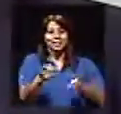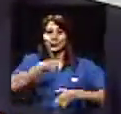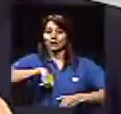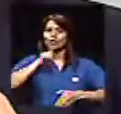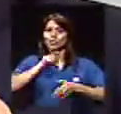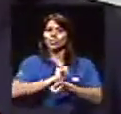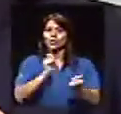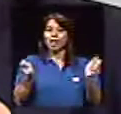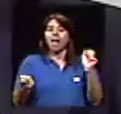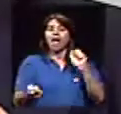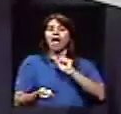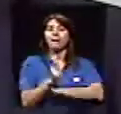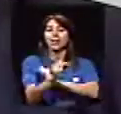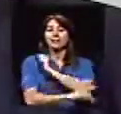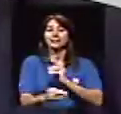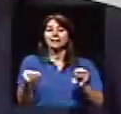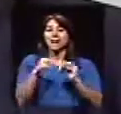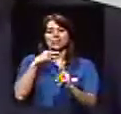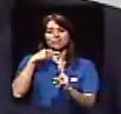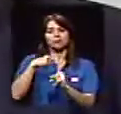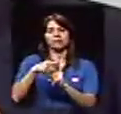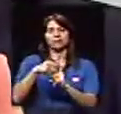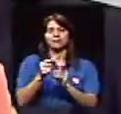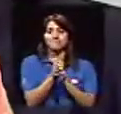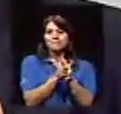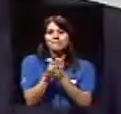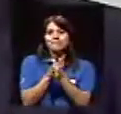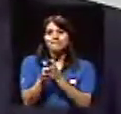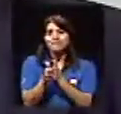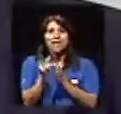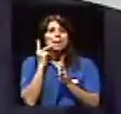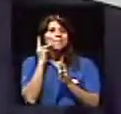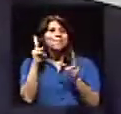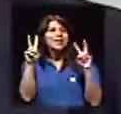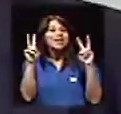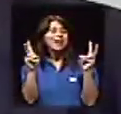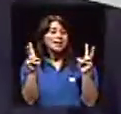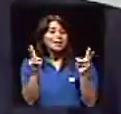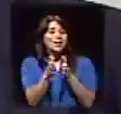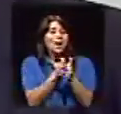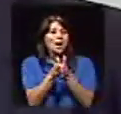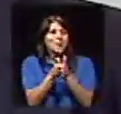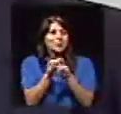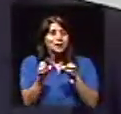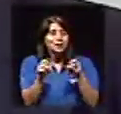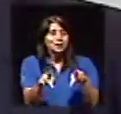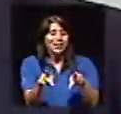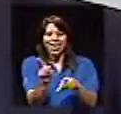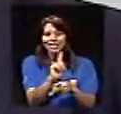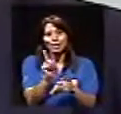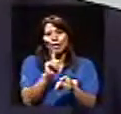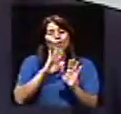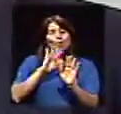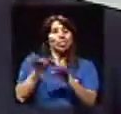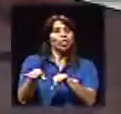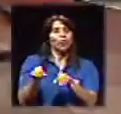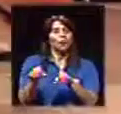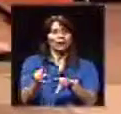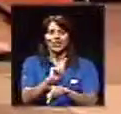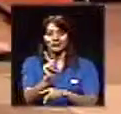más optimista, mucho más constructivo y de ver que el vaso está medio lleno y no medio vacío. Estupendo. Con ese